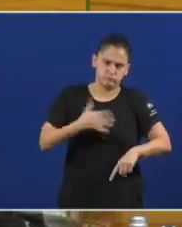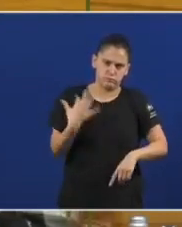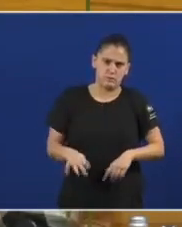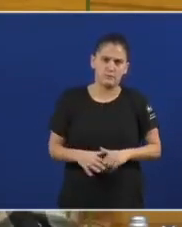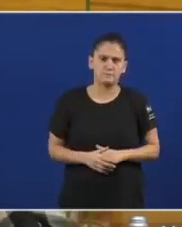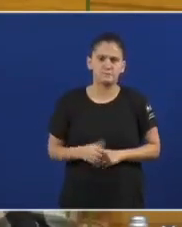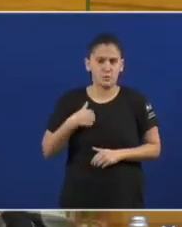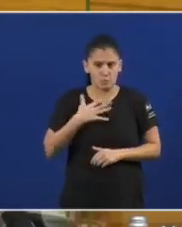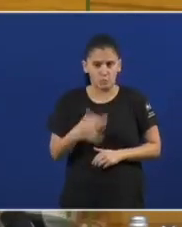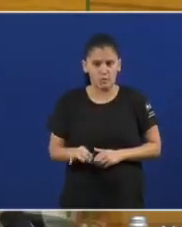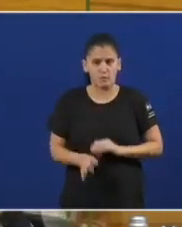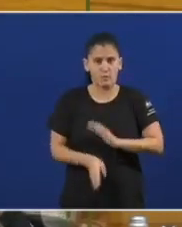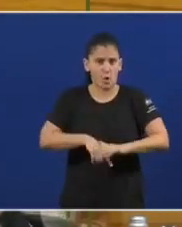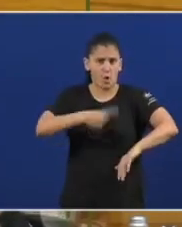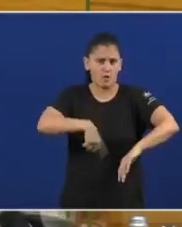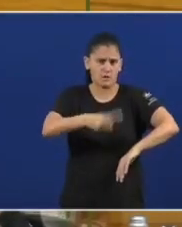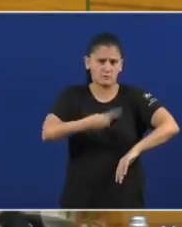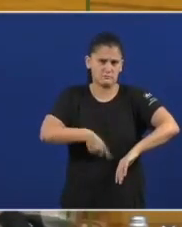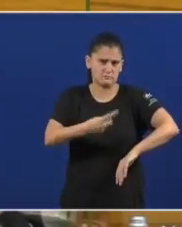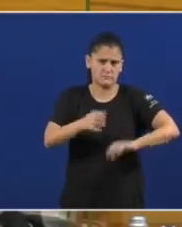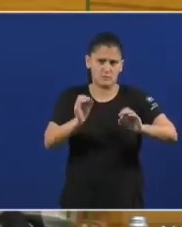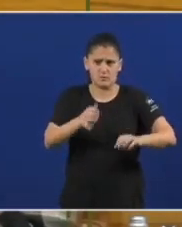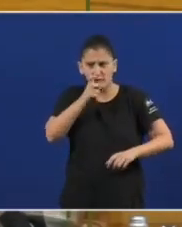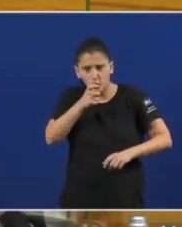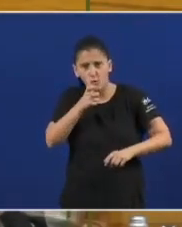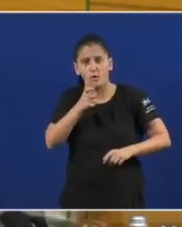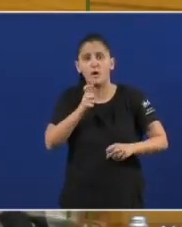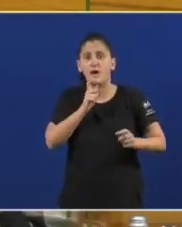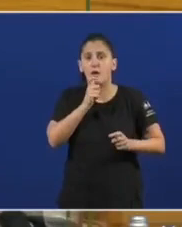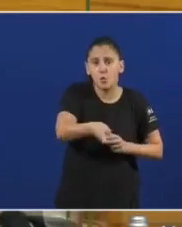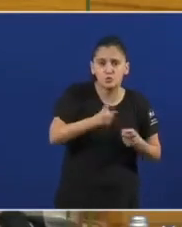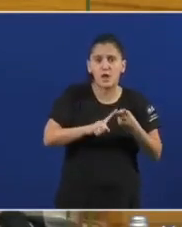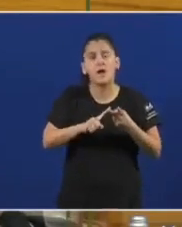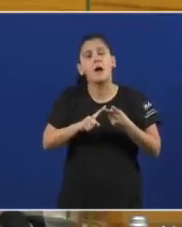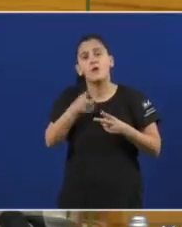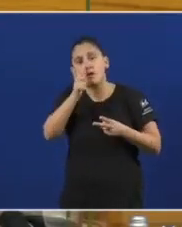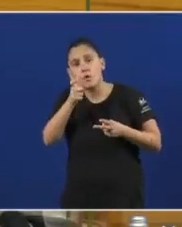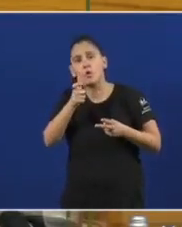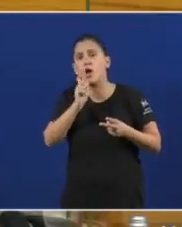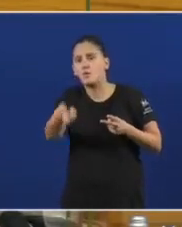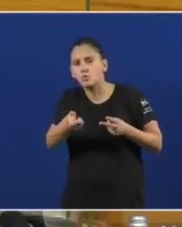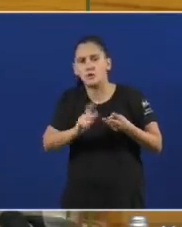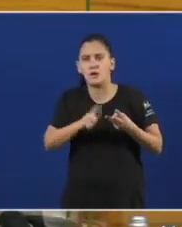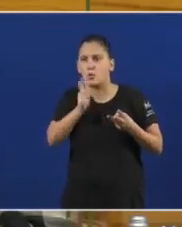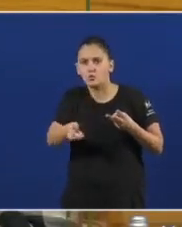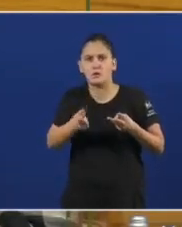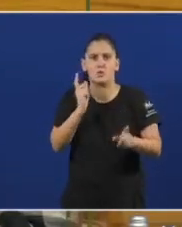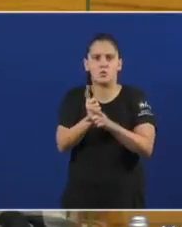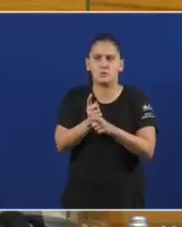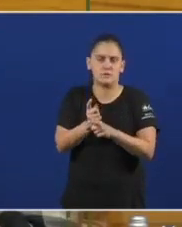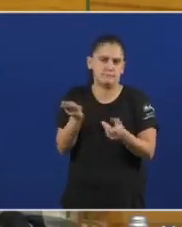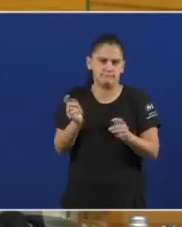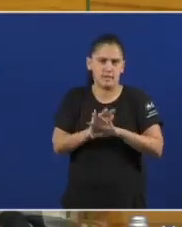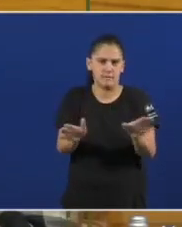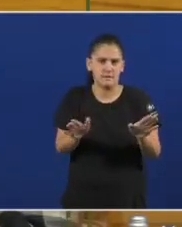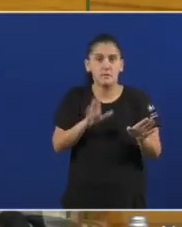Podería seguir durante horas. Feijóo acusa, Feijóo acusa, Feijóo acusa, porque a iso se reduce a súa